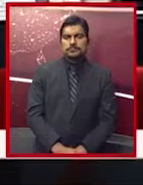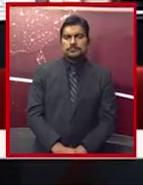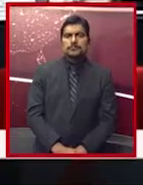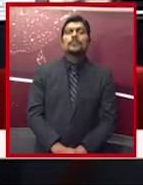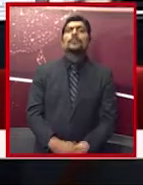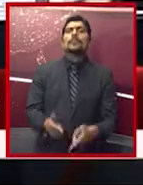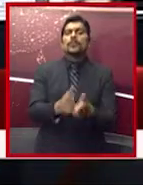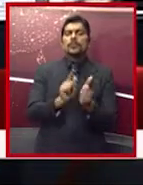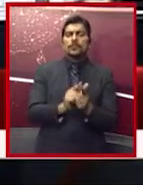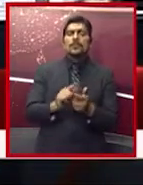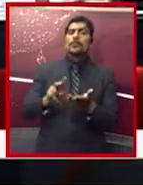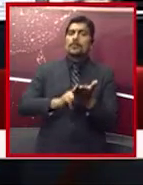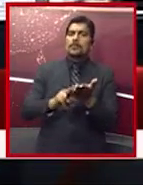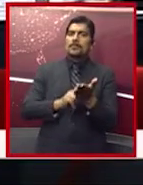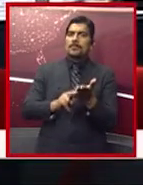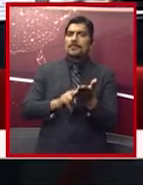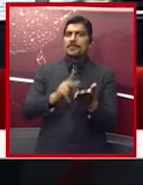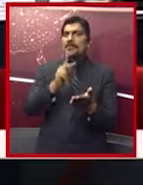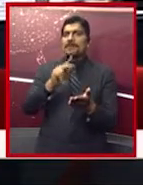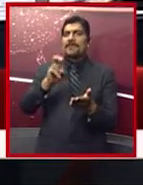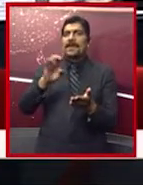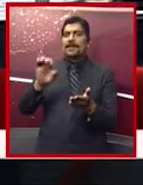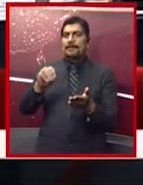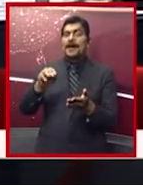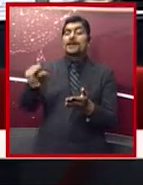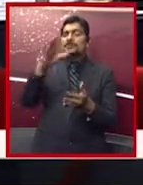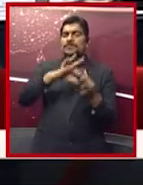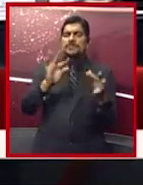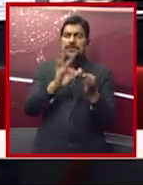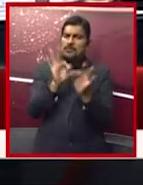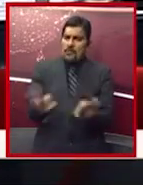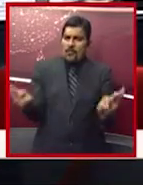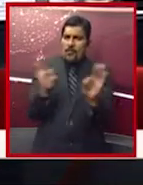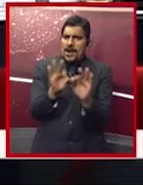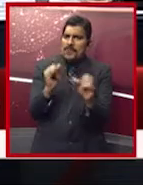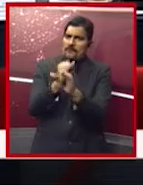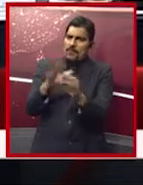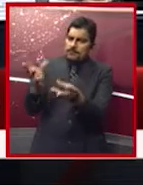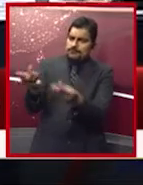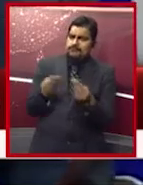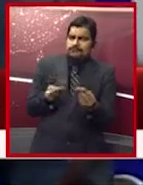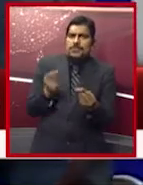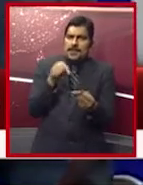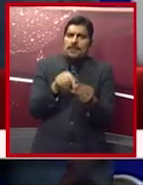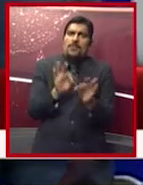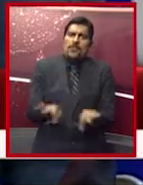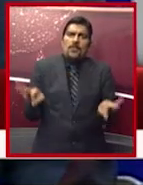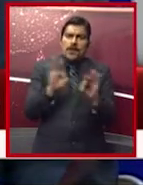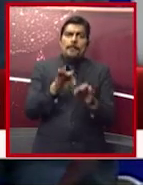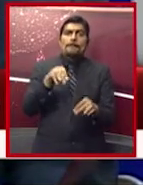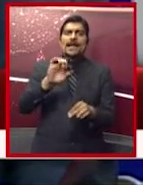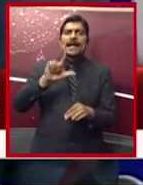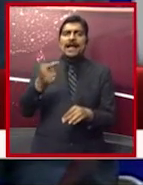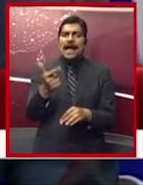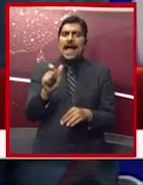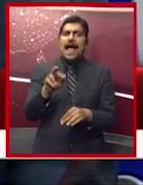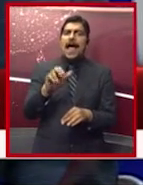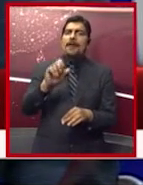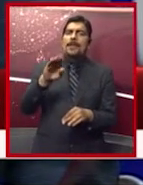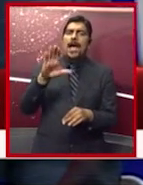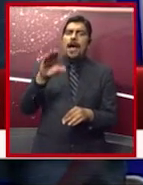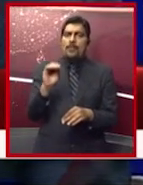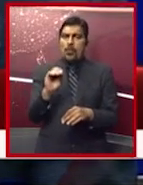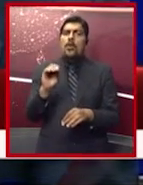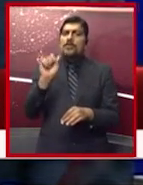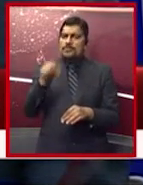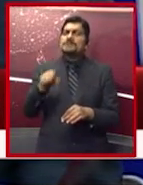El Partido Verde Ecologista destacó la importancia de tener información. El senador Luis Armando Melgar Bravo Señaló que es necesario